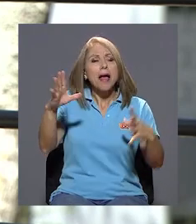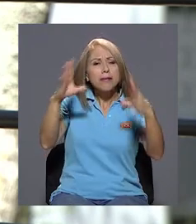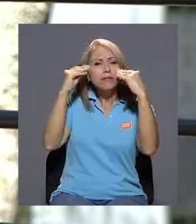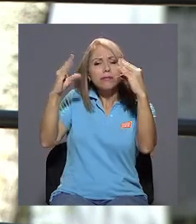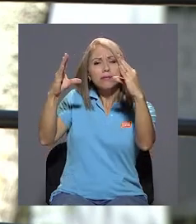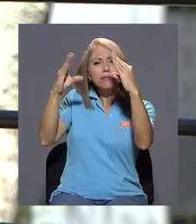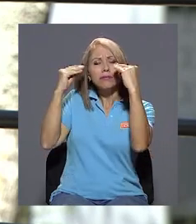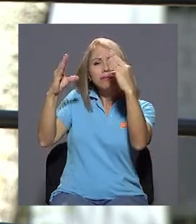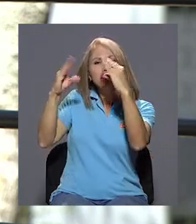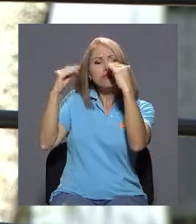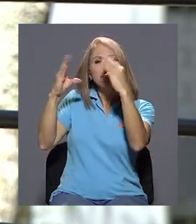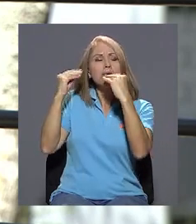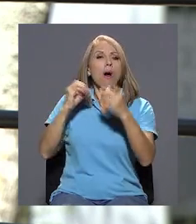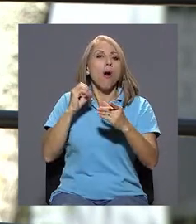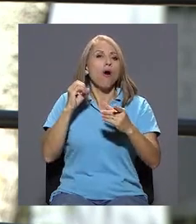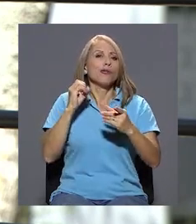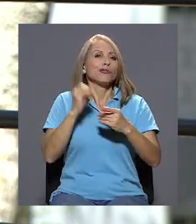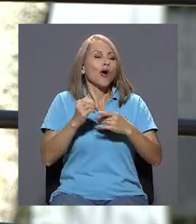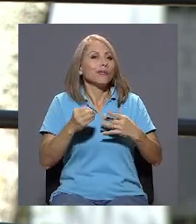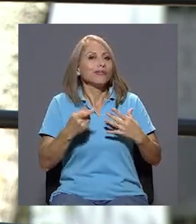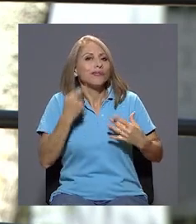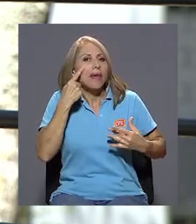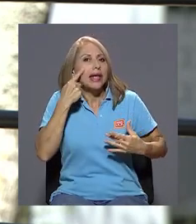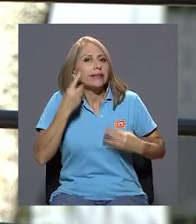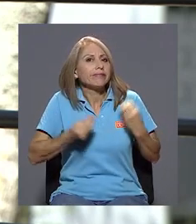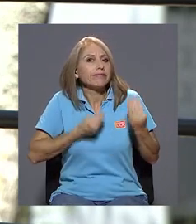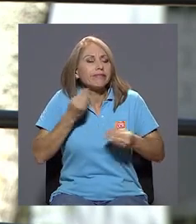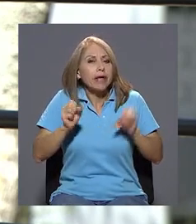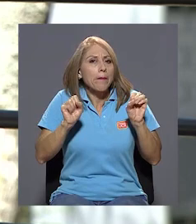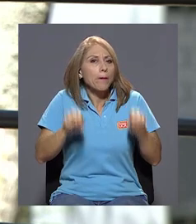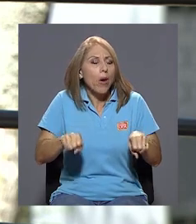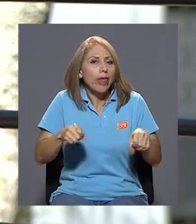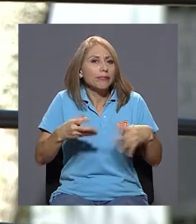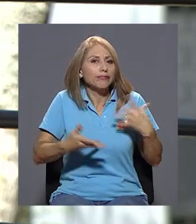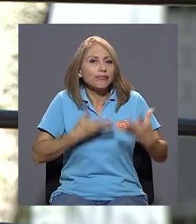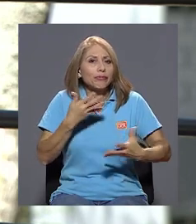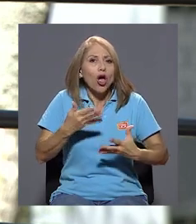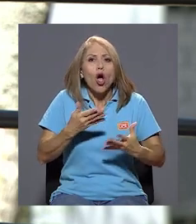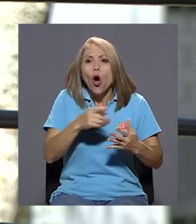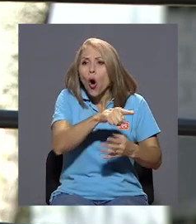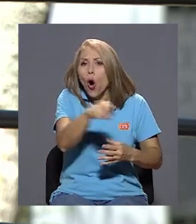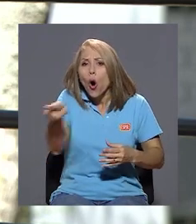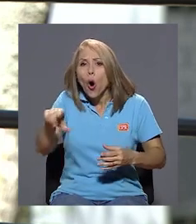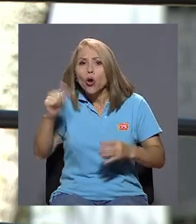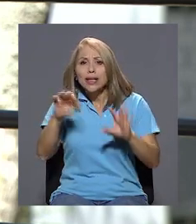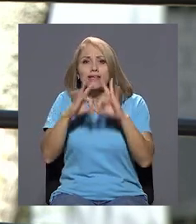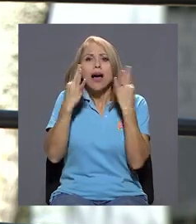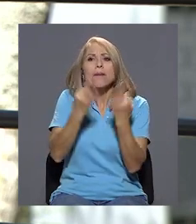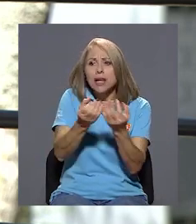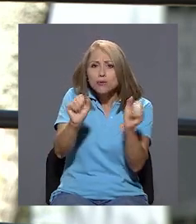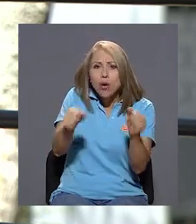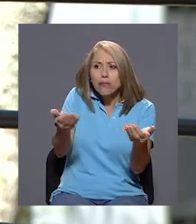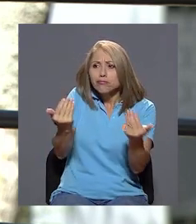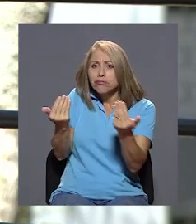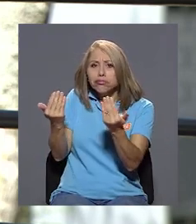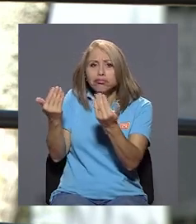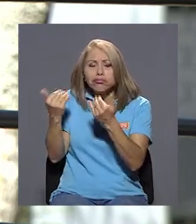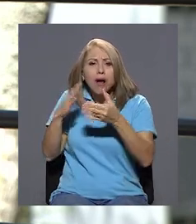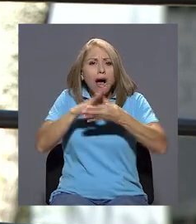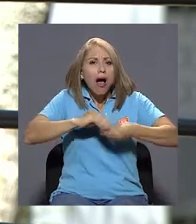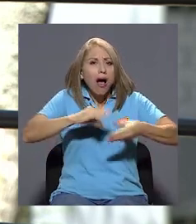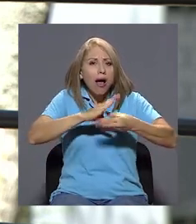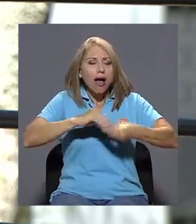de información o ver qué era posible, testimonios de otras familias, de niños, ¿verdad?